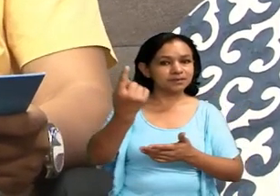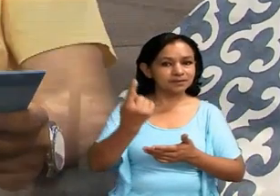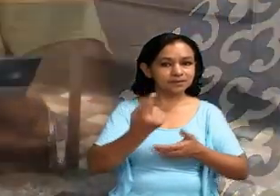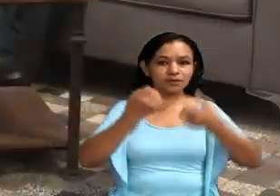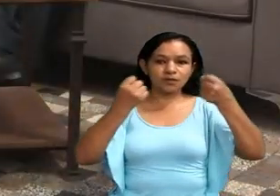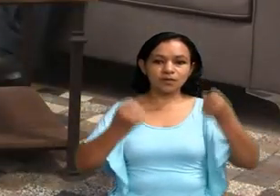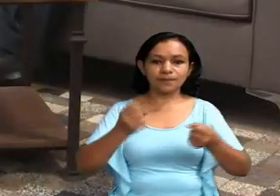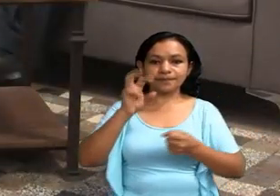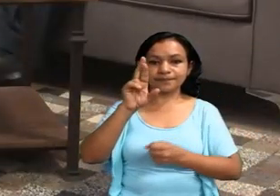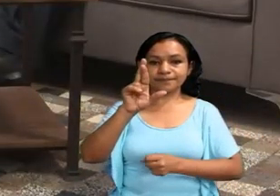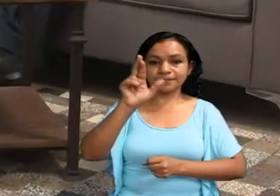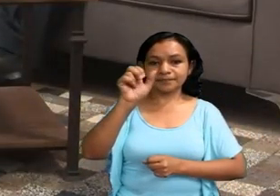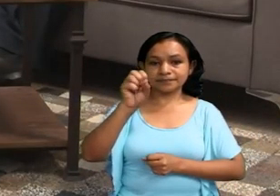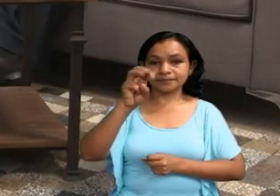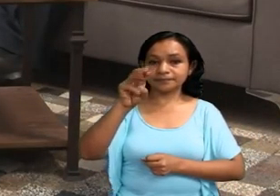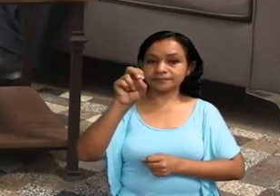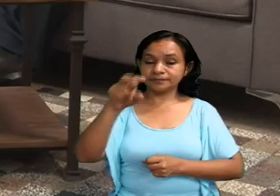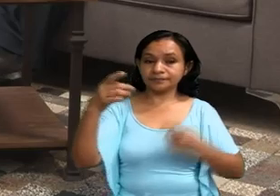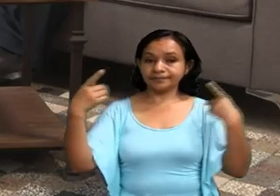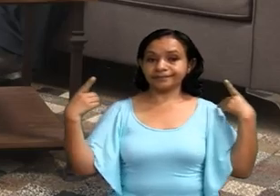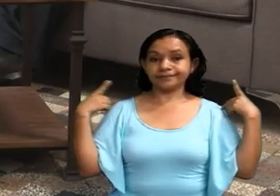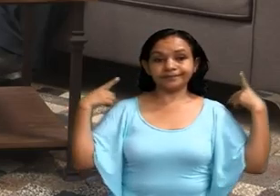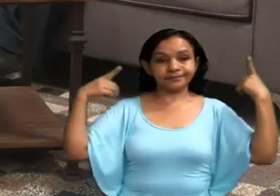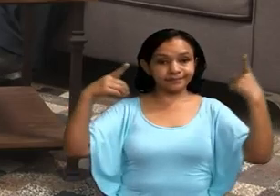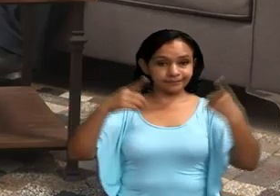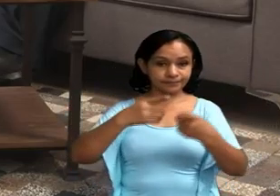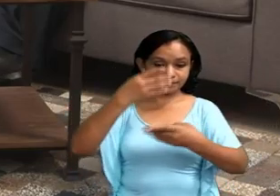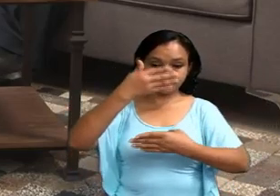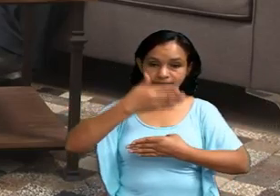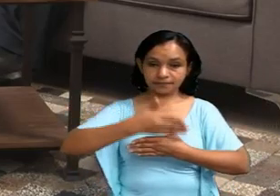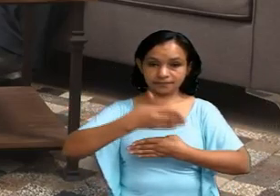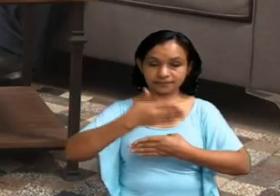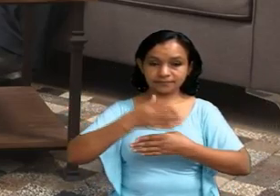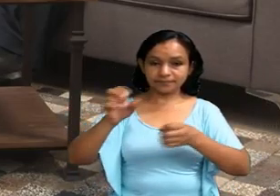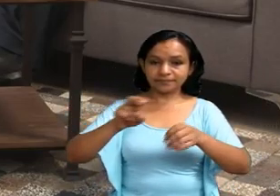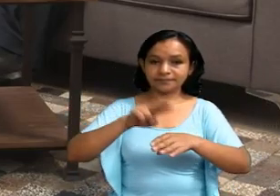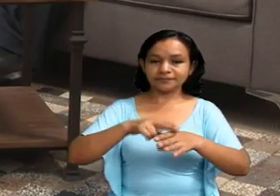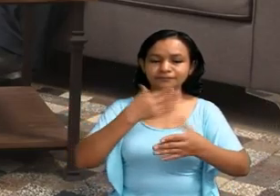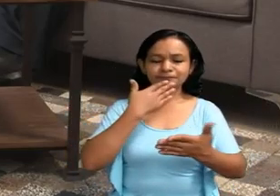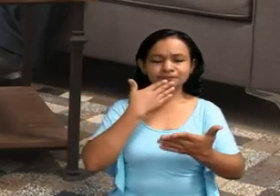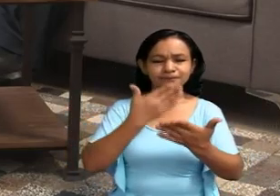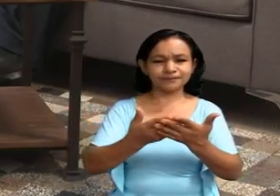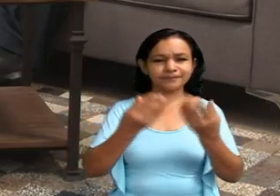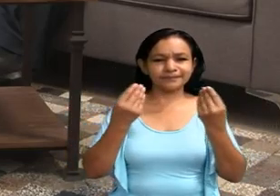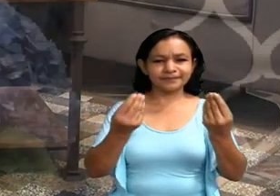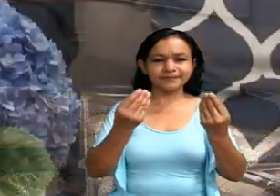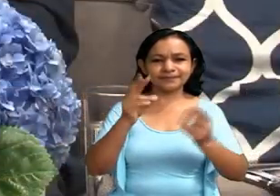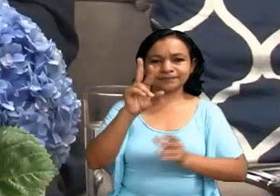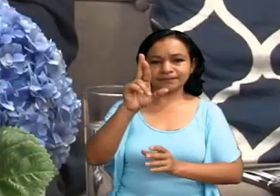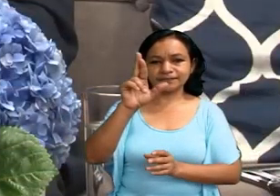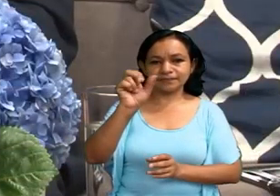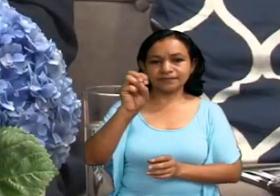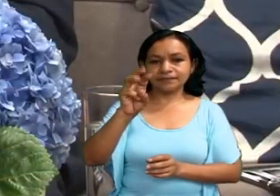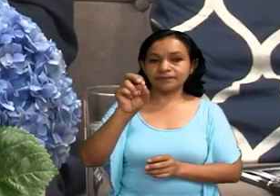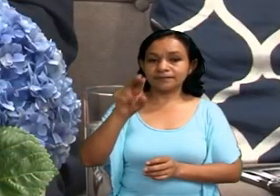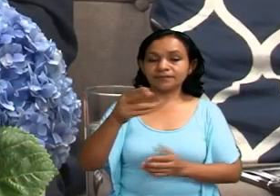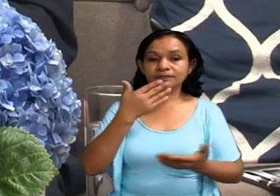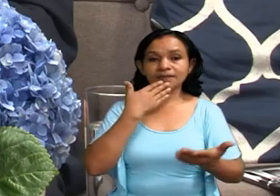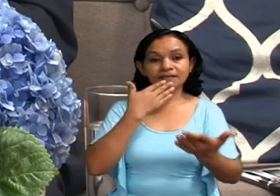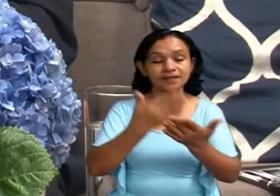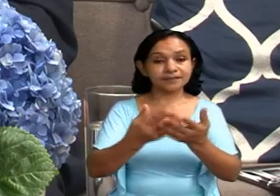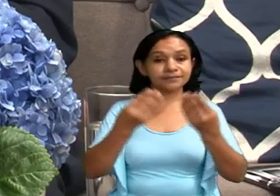compañero Ramón Rodríguez, quien es director del Teatro Nacional Rubén Darío. Compañero, muchas gracias por estar con nosotros. Gracias a ustedes desde este